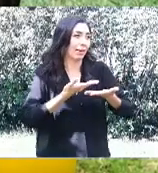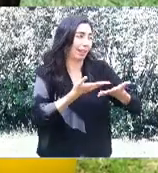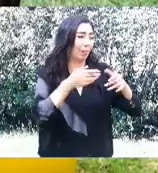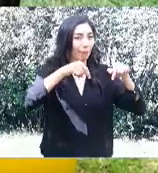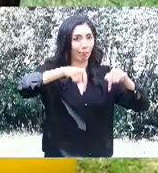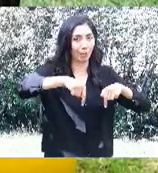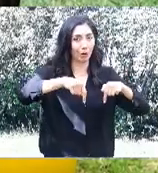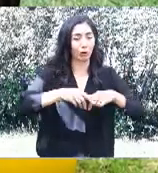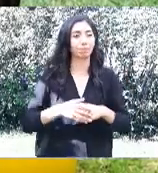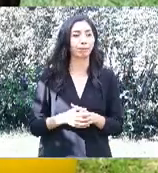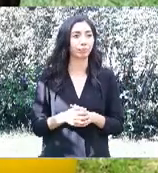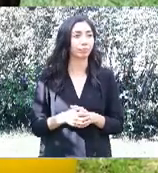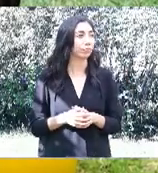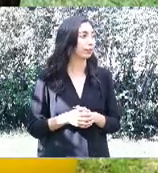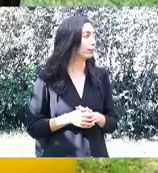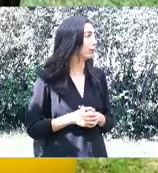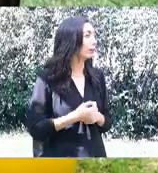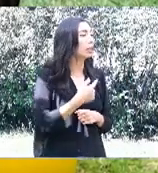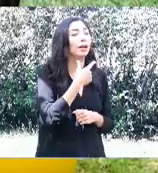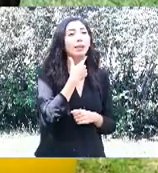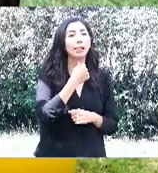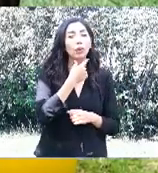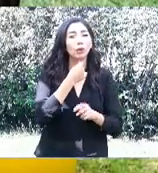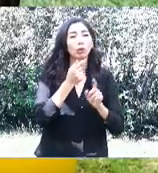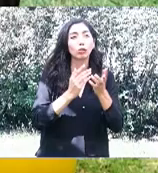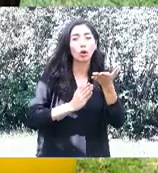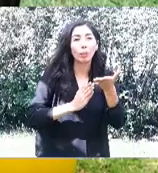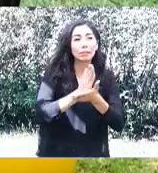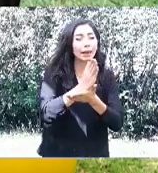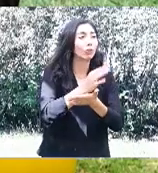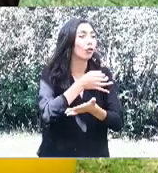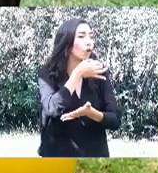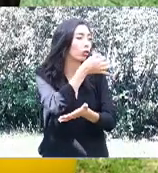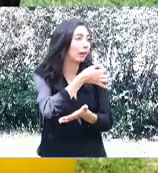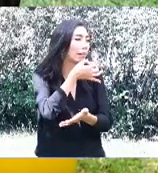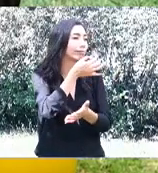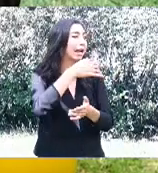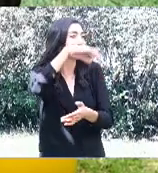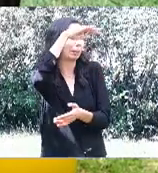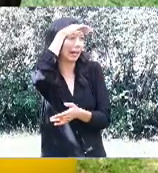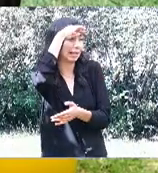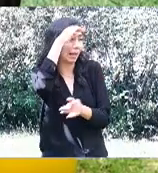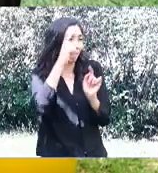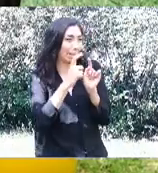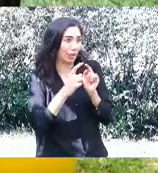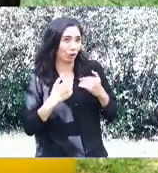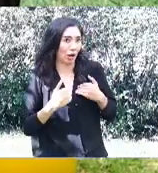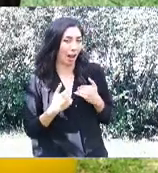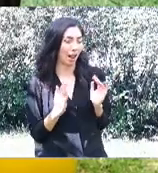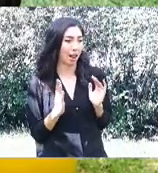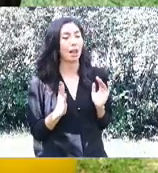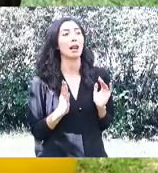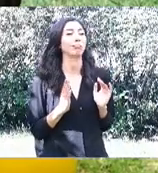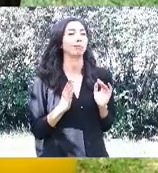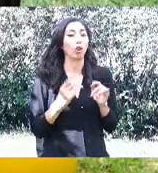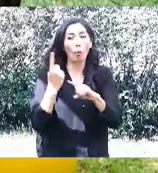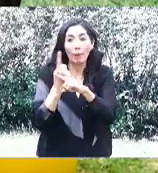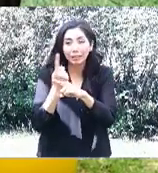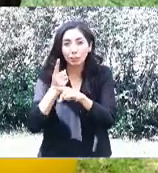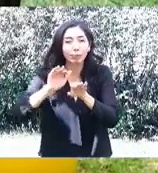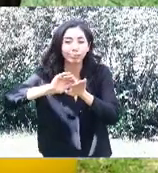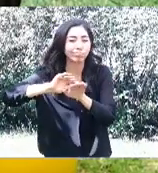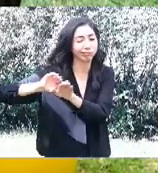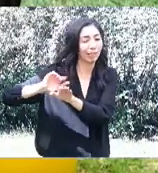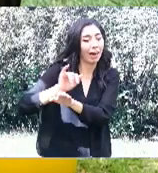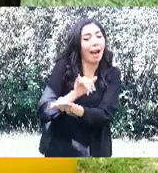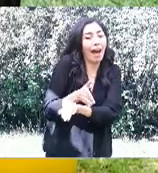eh Y aquí quiero partir con una pequeña anécdota personal eh antes de entrar como a la conversación más del